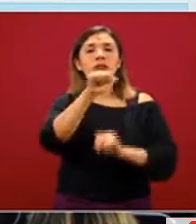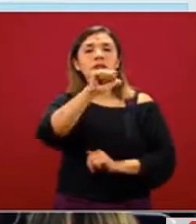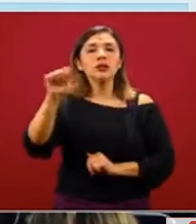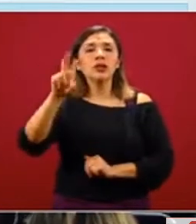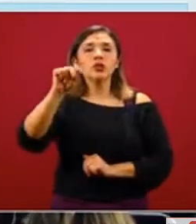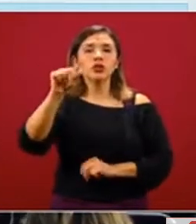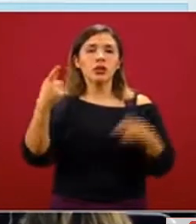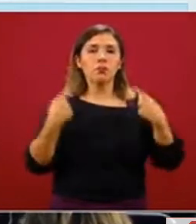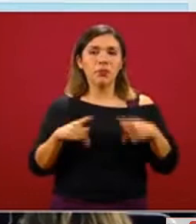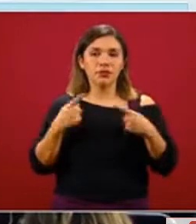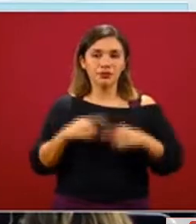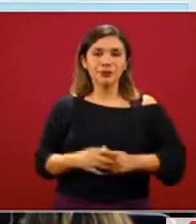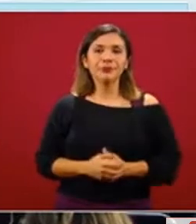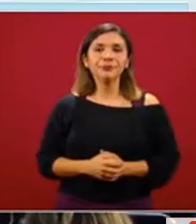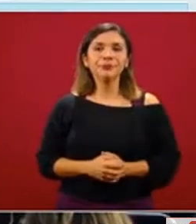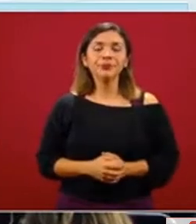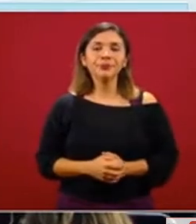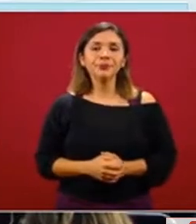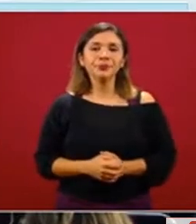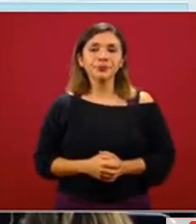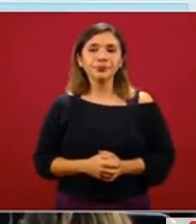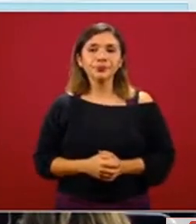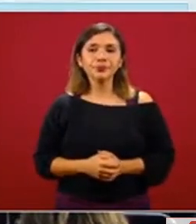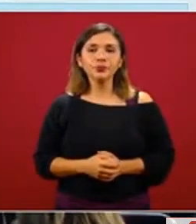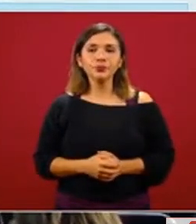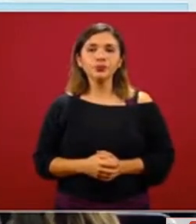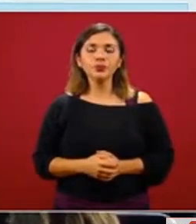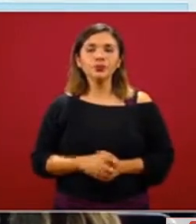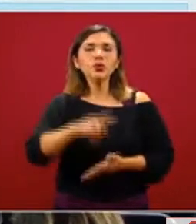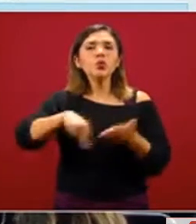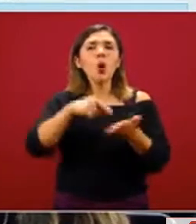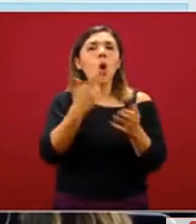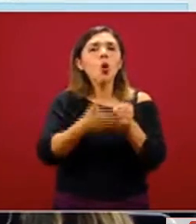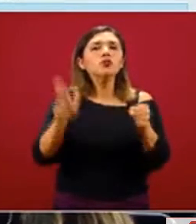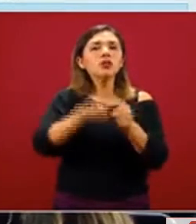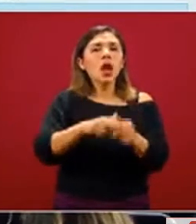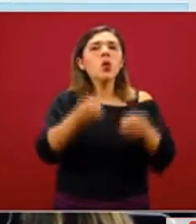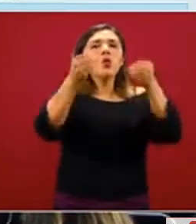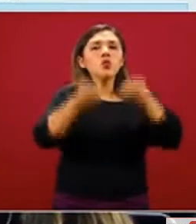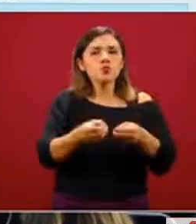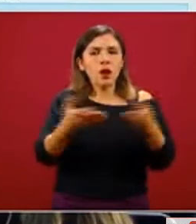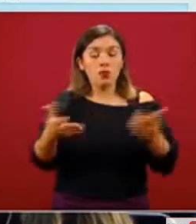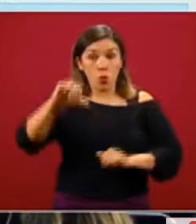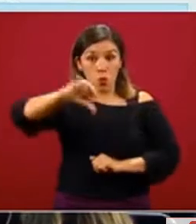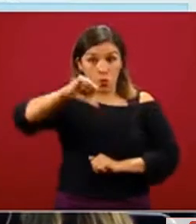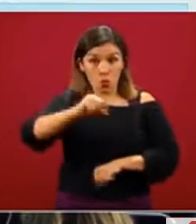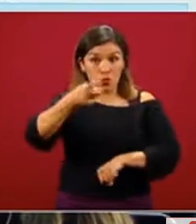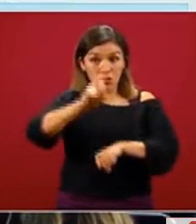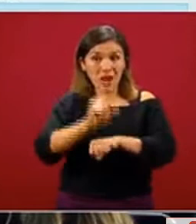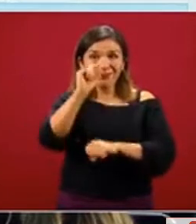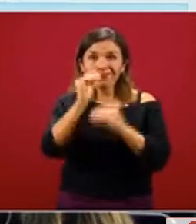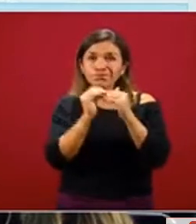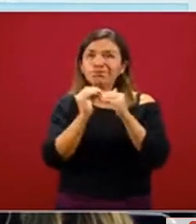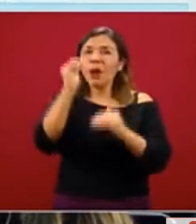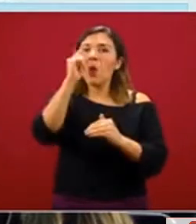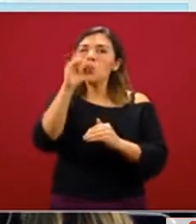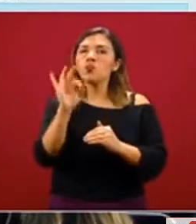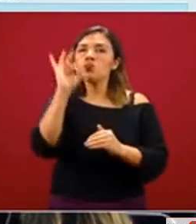105.680. Veamos ahora rápidamente la ocupación hospitalaria. El día de hoy sube un puntito porcentual